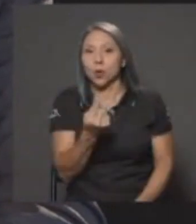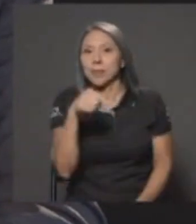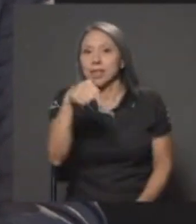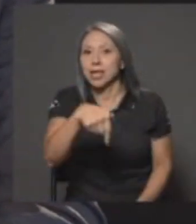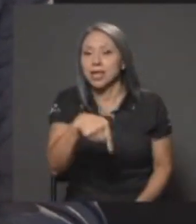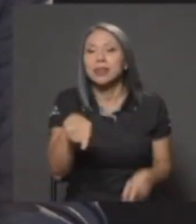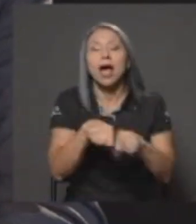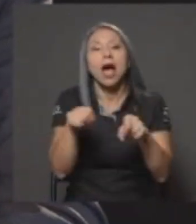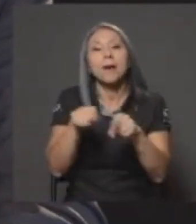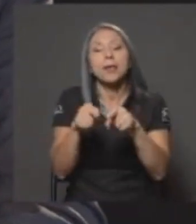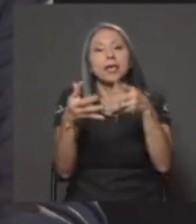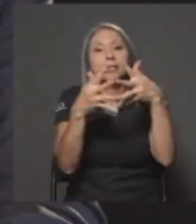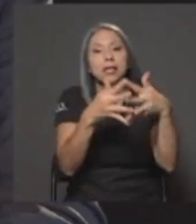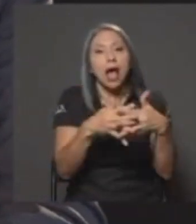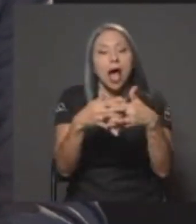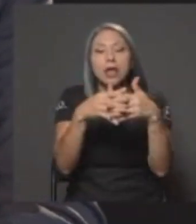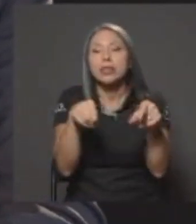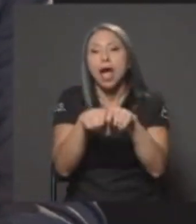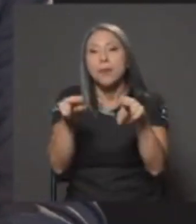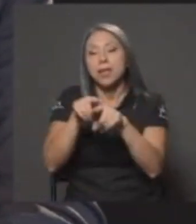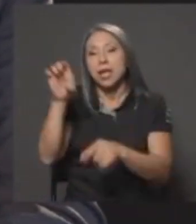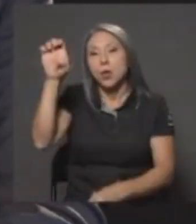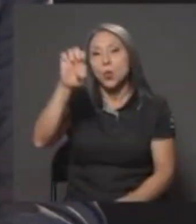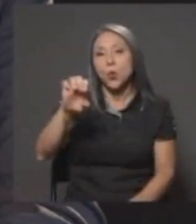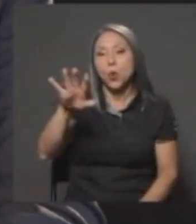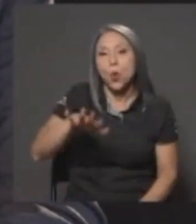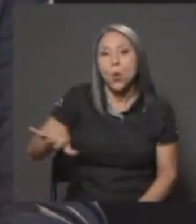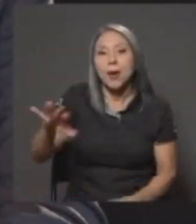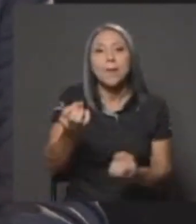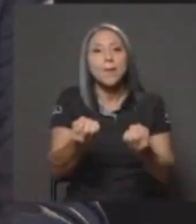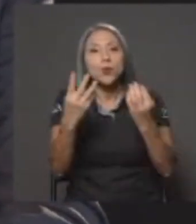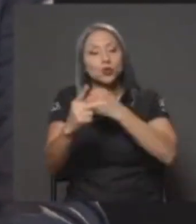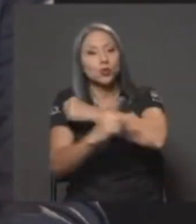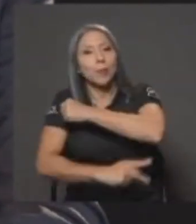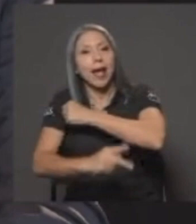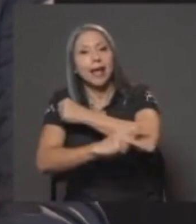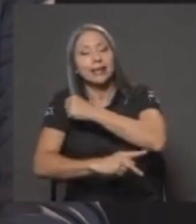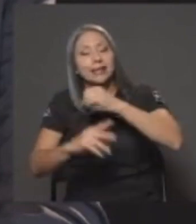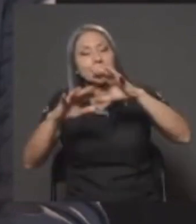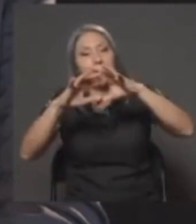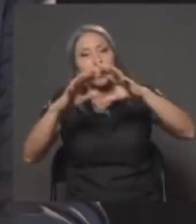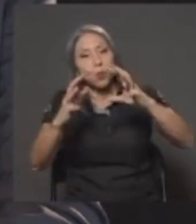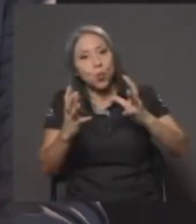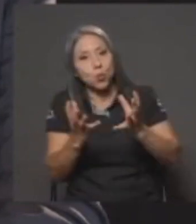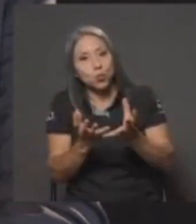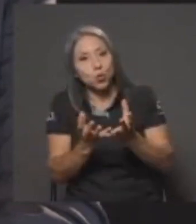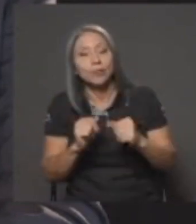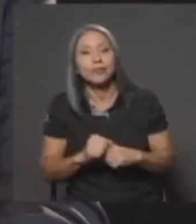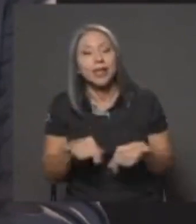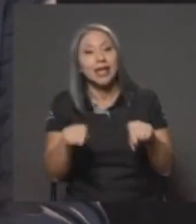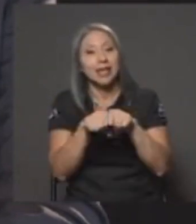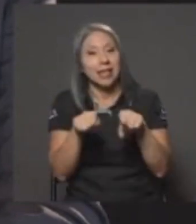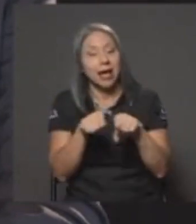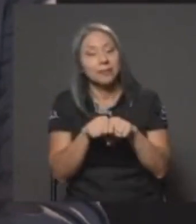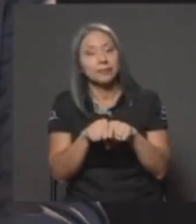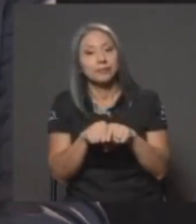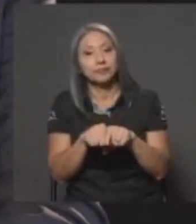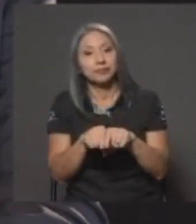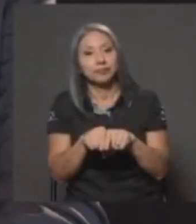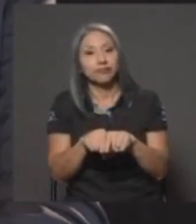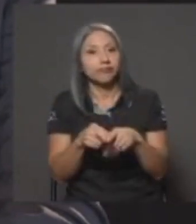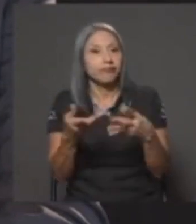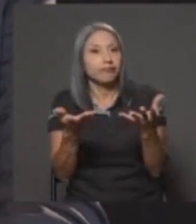en Europa, en Estados Unidos, en muchas de las economías del mundo. Y ante eso